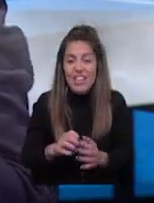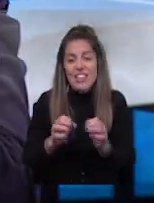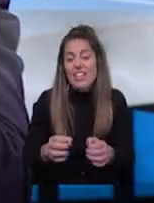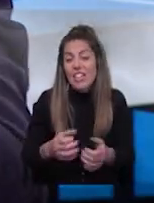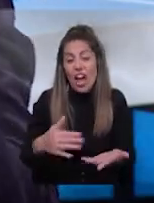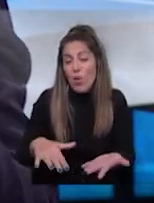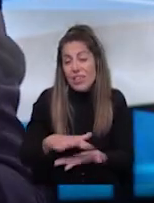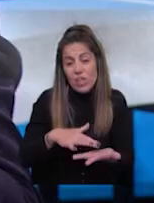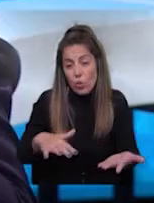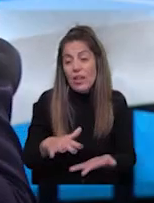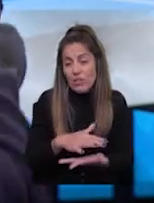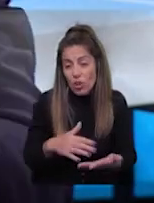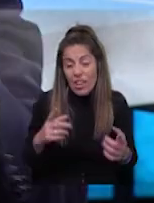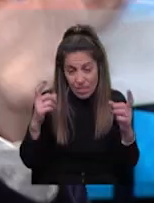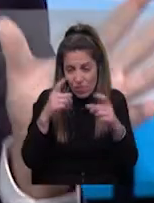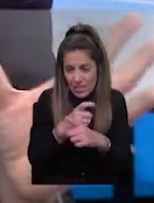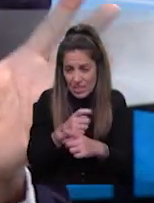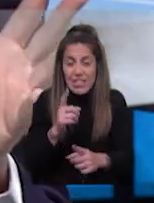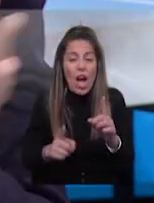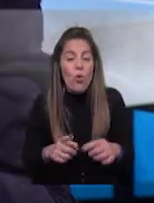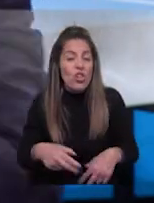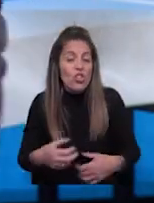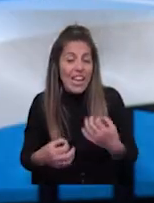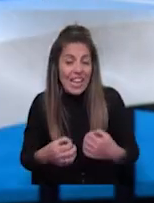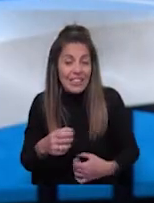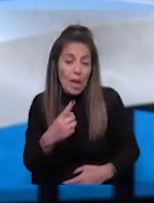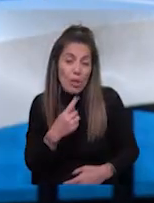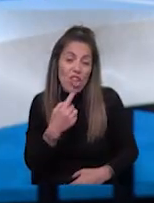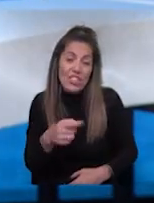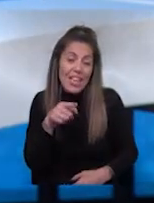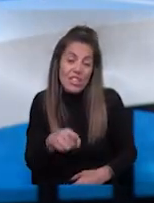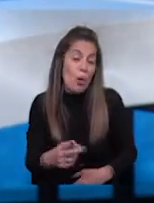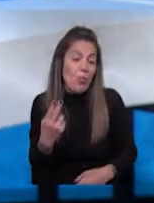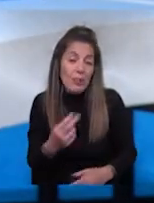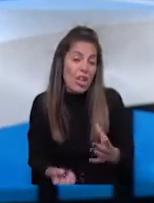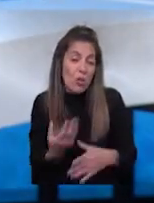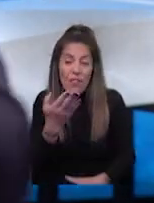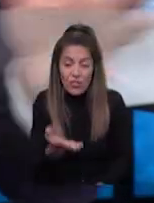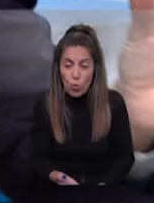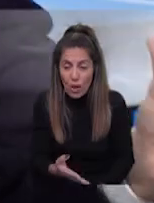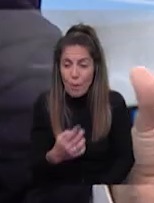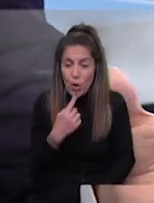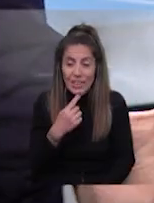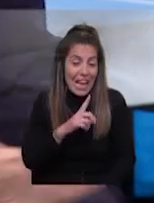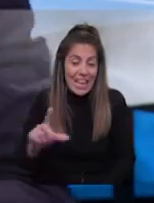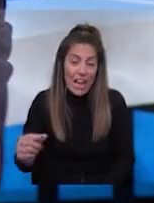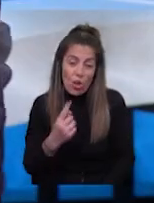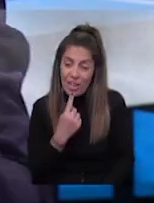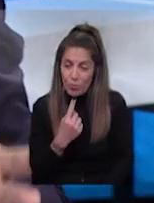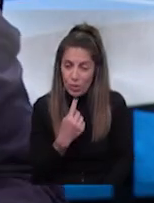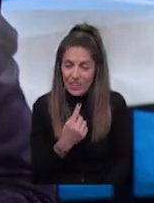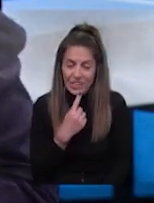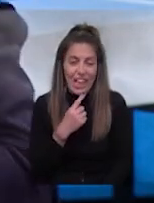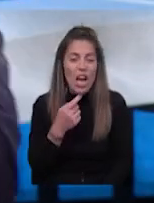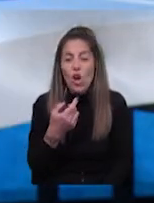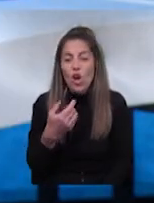extremo bastante complicado. Incluso algunos analistas políticos dicen eso permite que aparezcan nuevas figuras políticas que están muy alejados de la política. ¿Qué